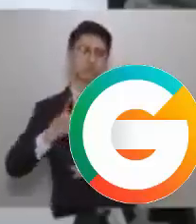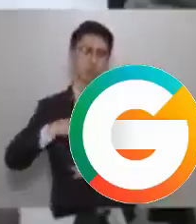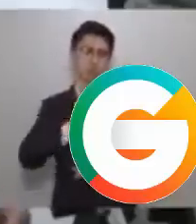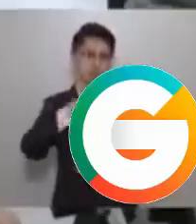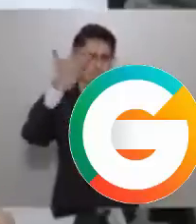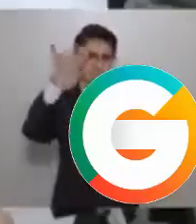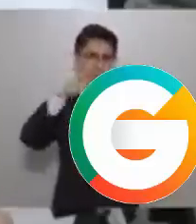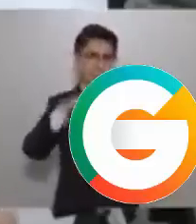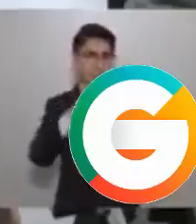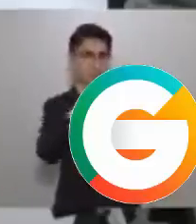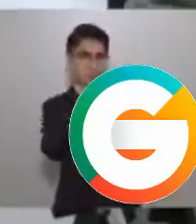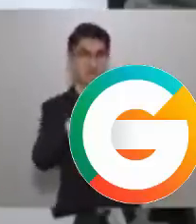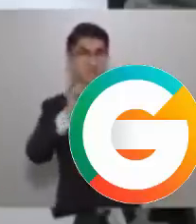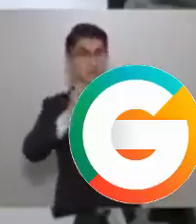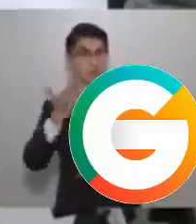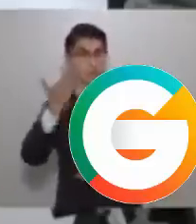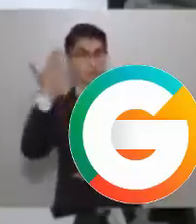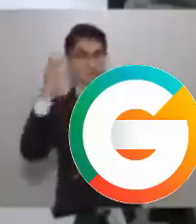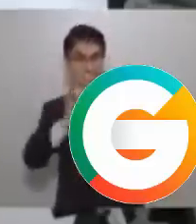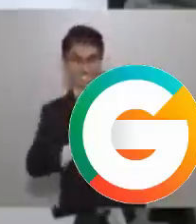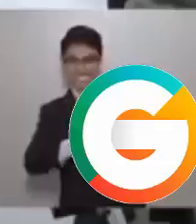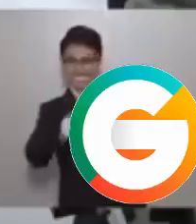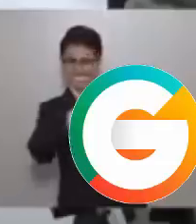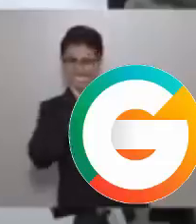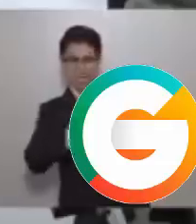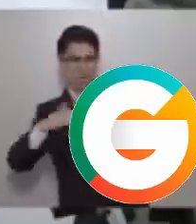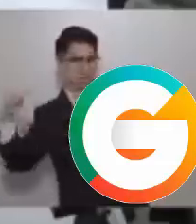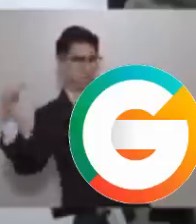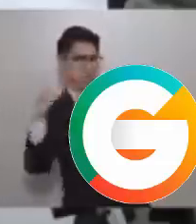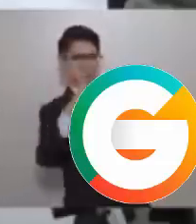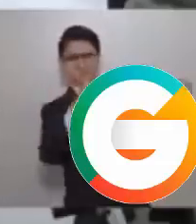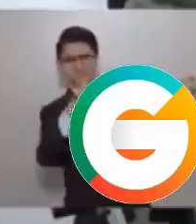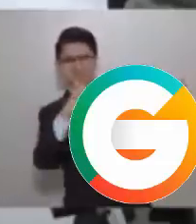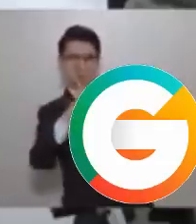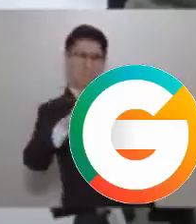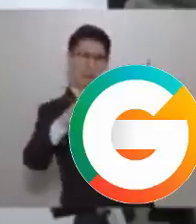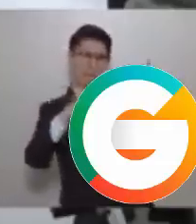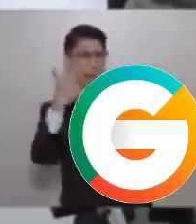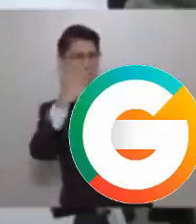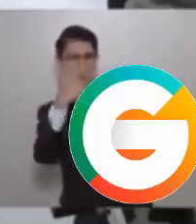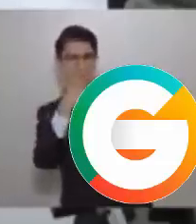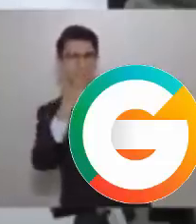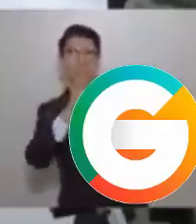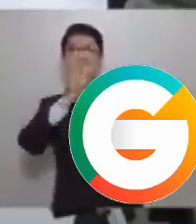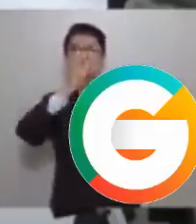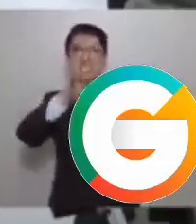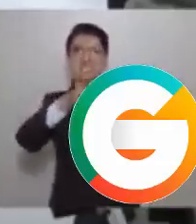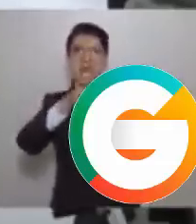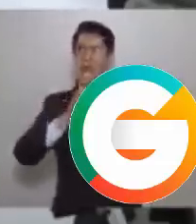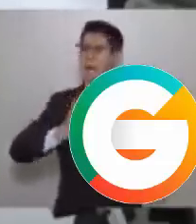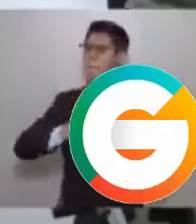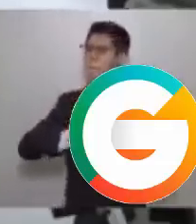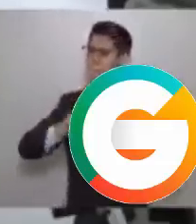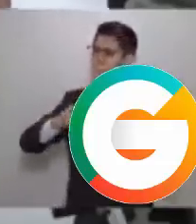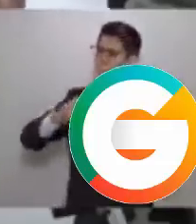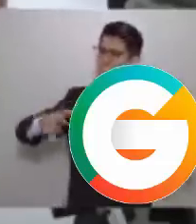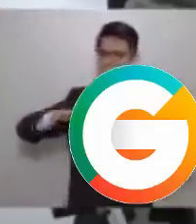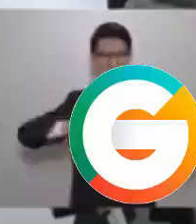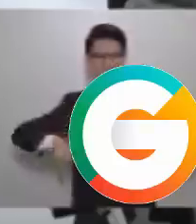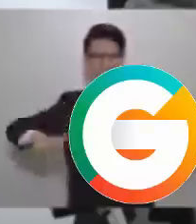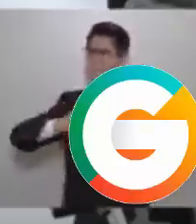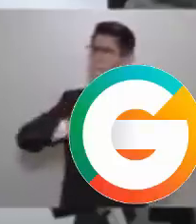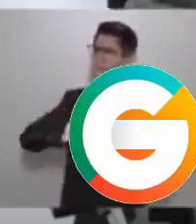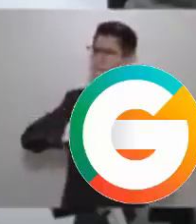o en el municipio de Ensenada, sino que ya existía una riña previa ocasionada por actividades históricas